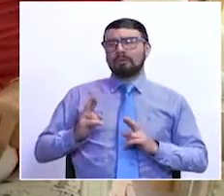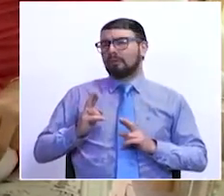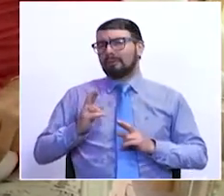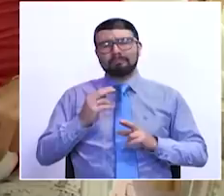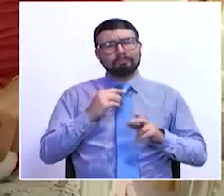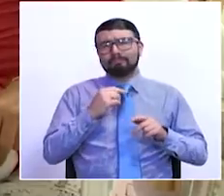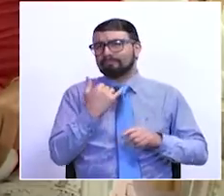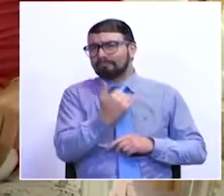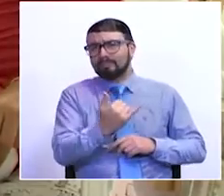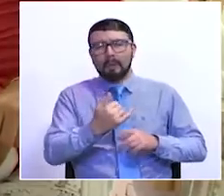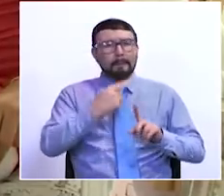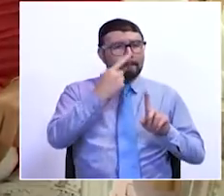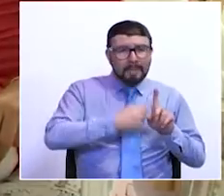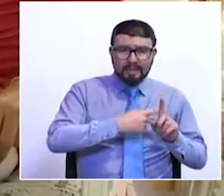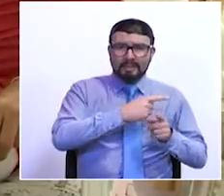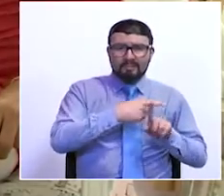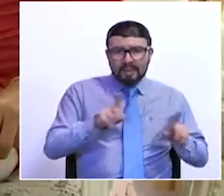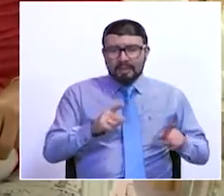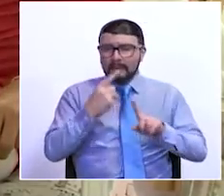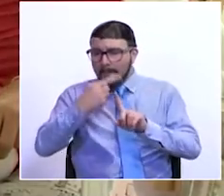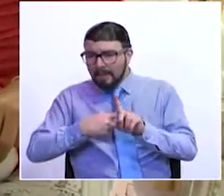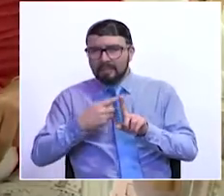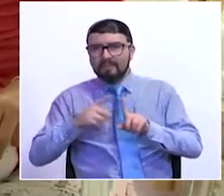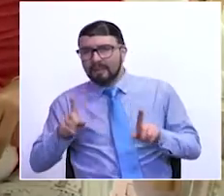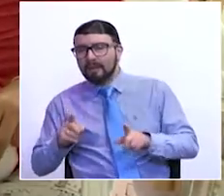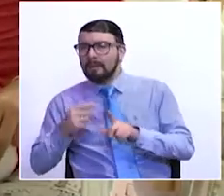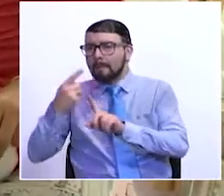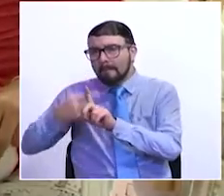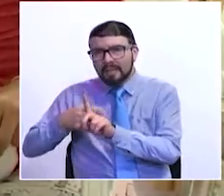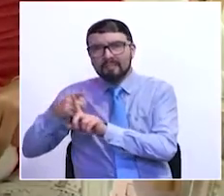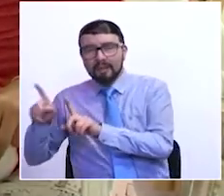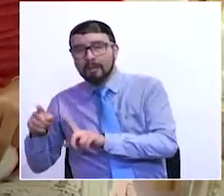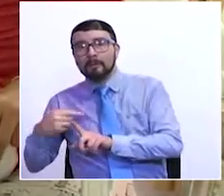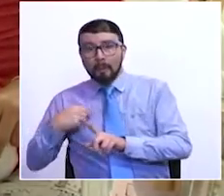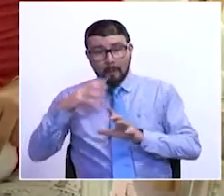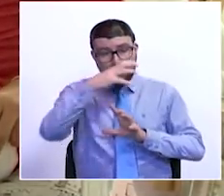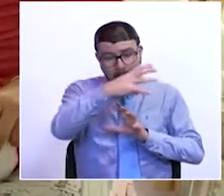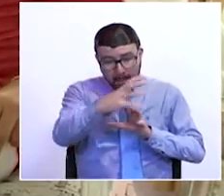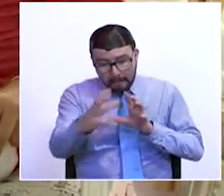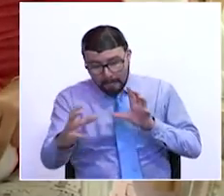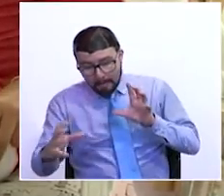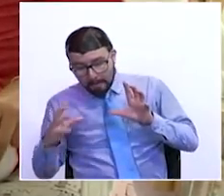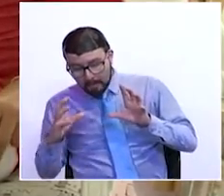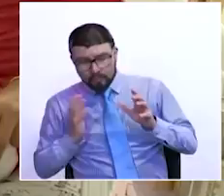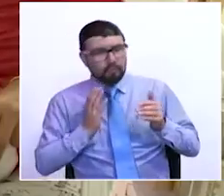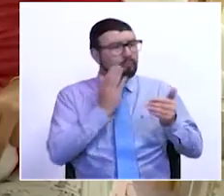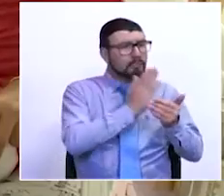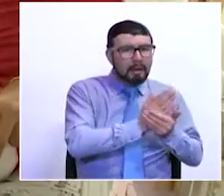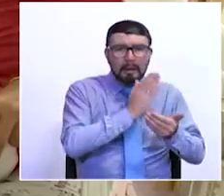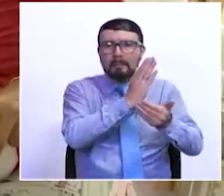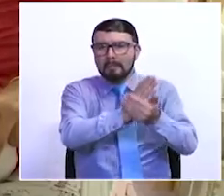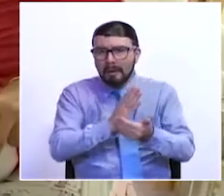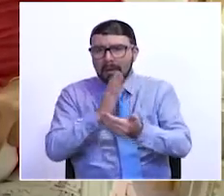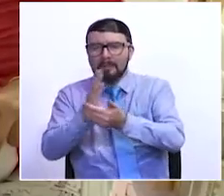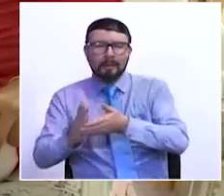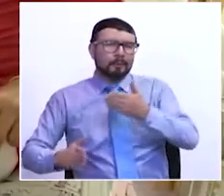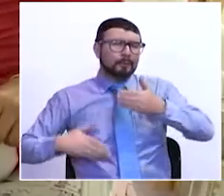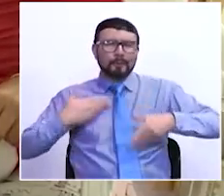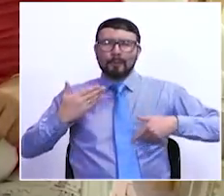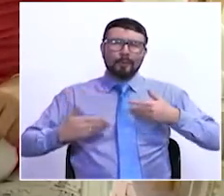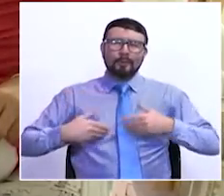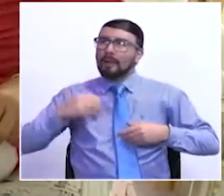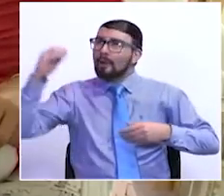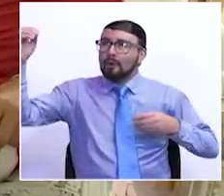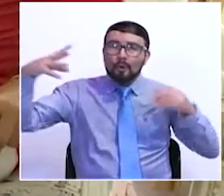año un mes diferente, para poder ir de país en país disfrutando la Navidad, la alegría, las luces, el